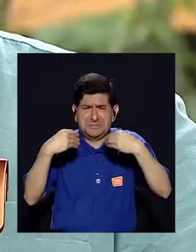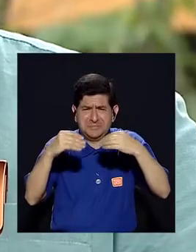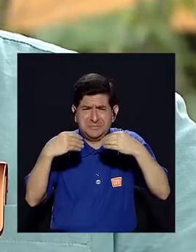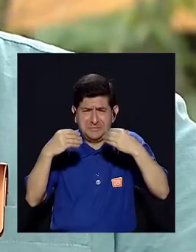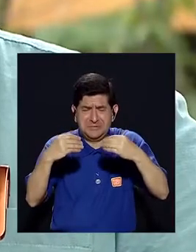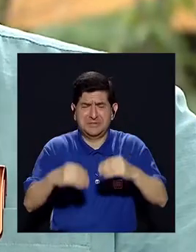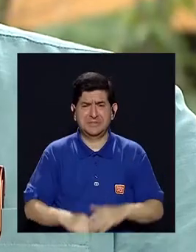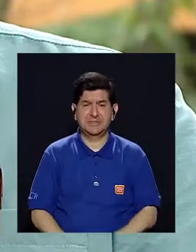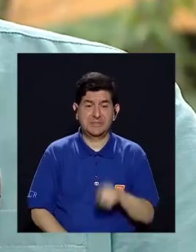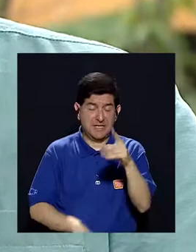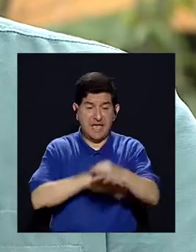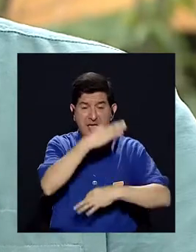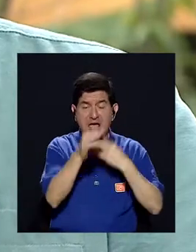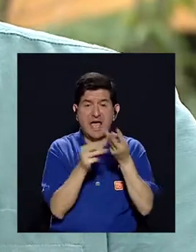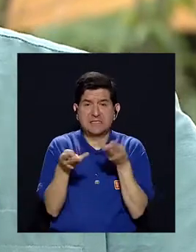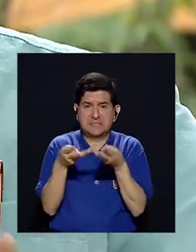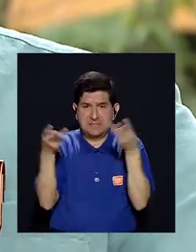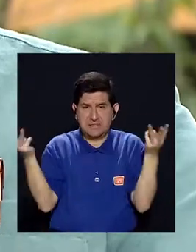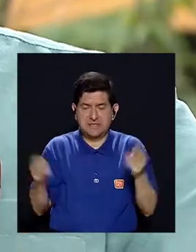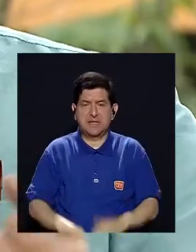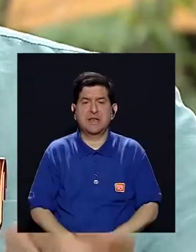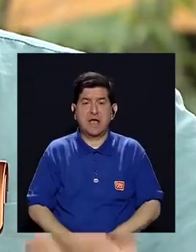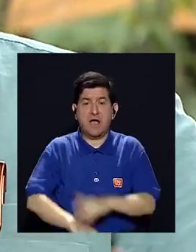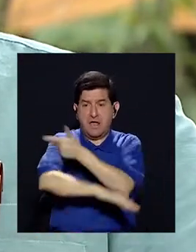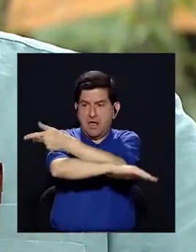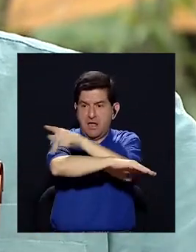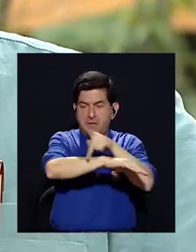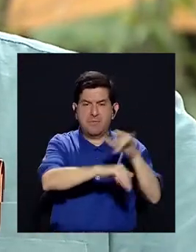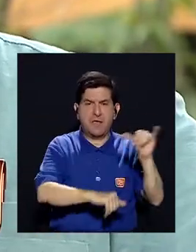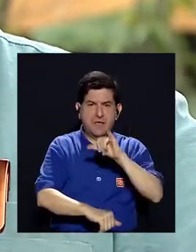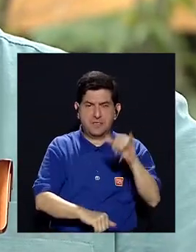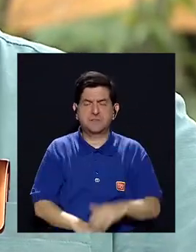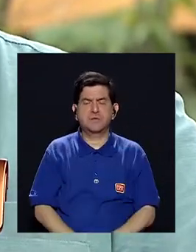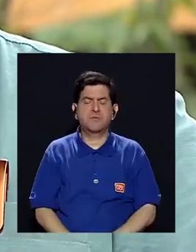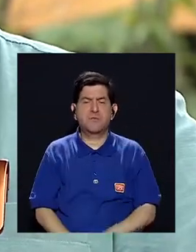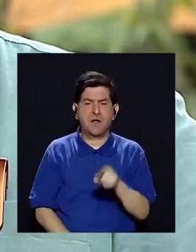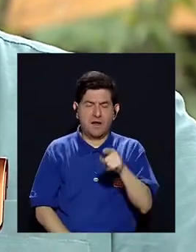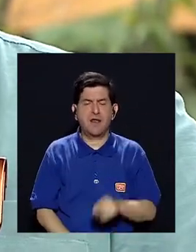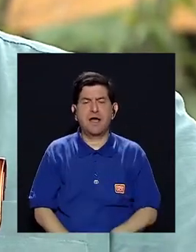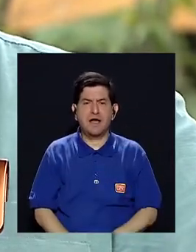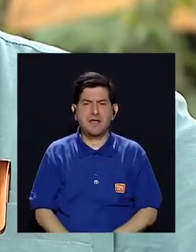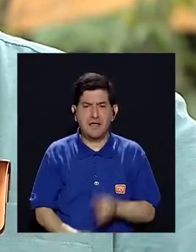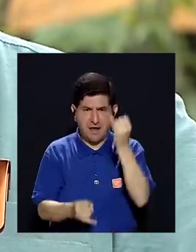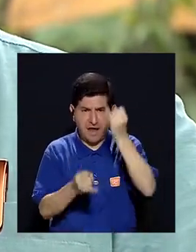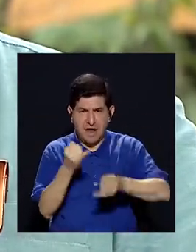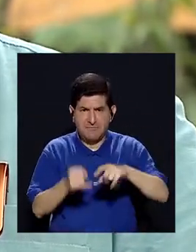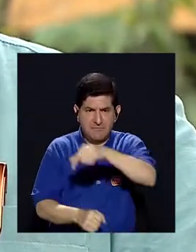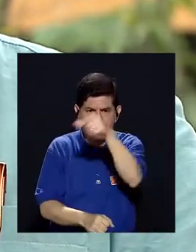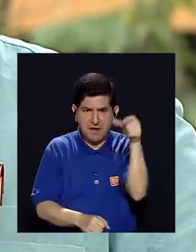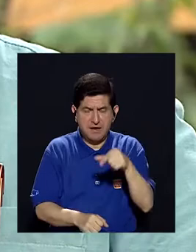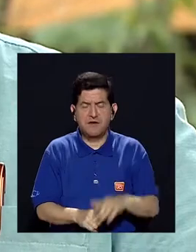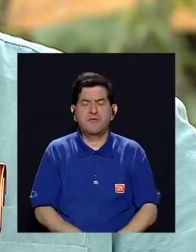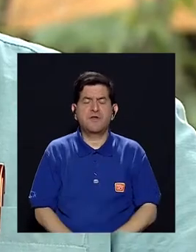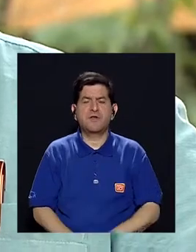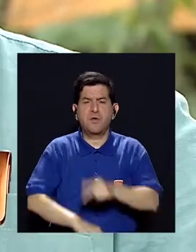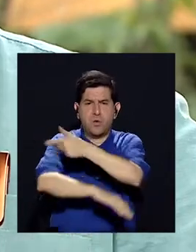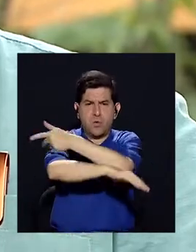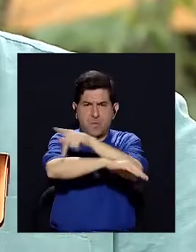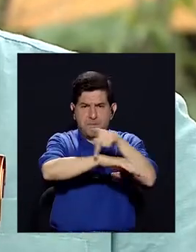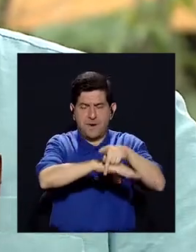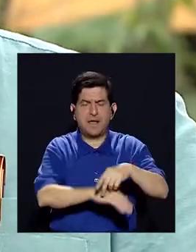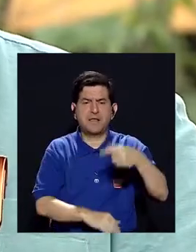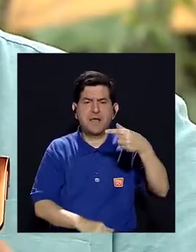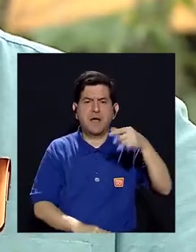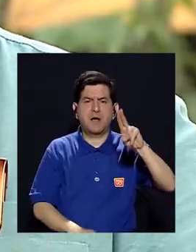están llenas de este tipo de materiales. Las playas también, vea Playa Guacalillo, la desembocadura del Río Grande de Tárcoles, es una playa completamente blanca y